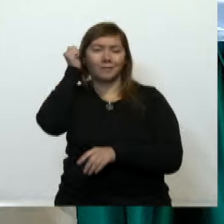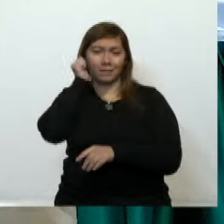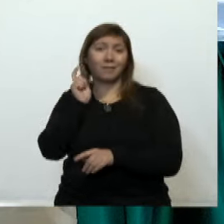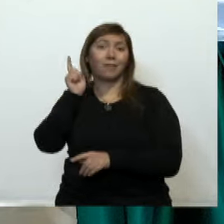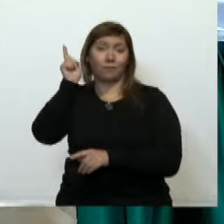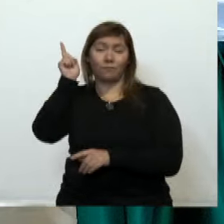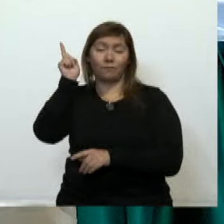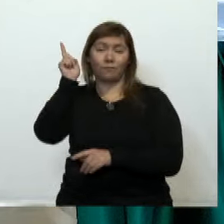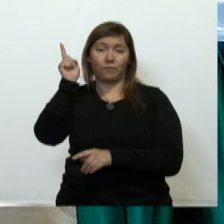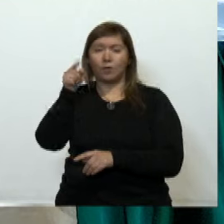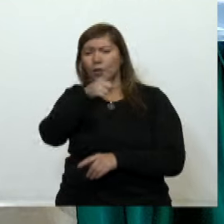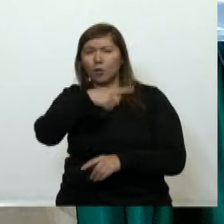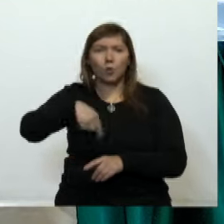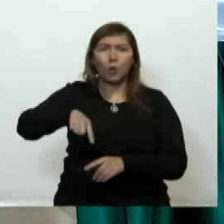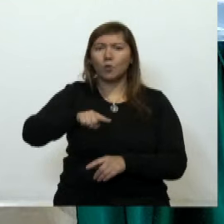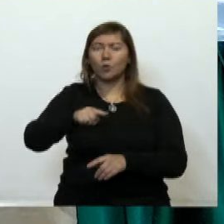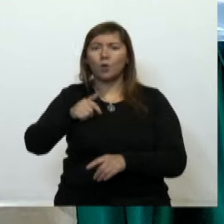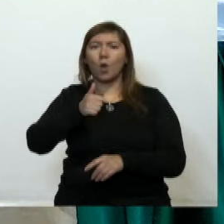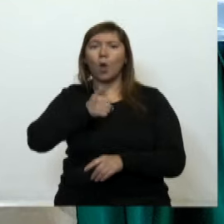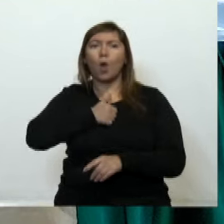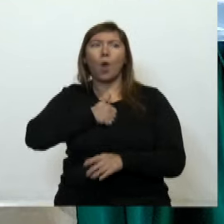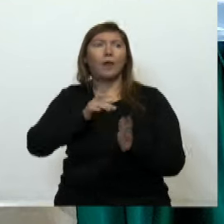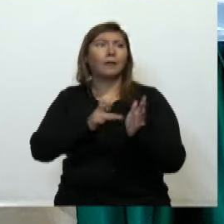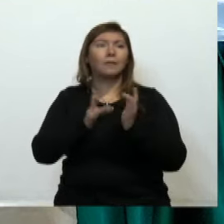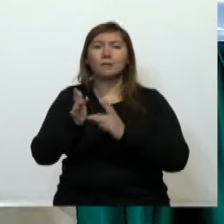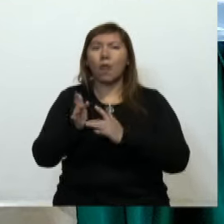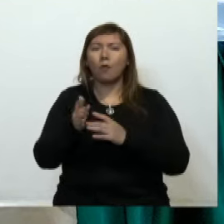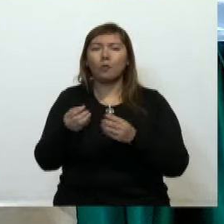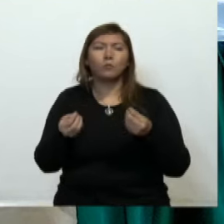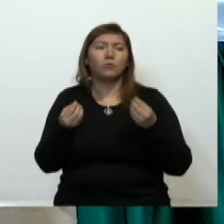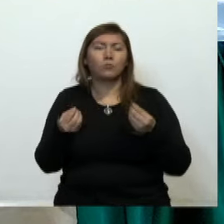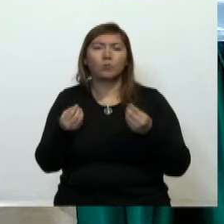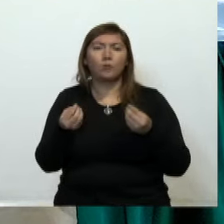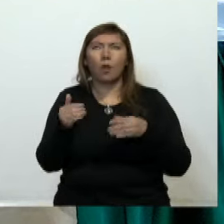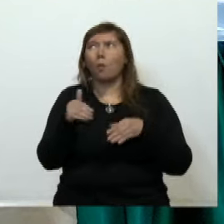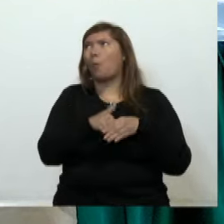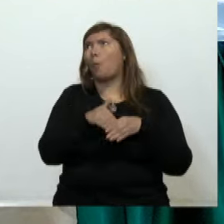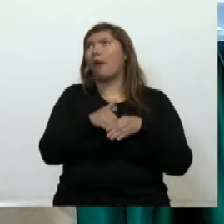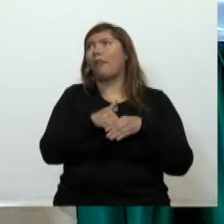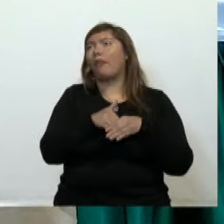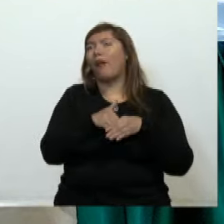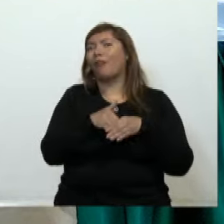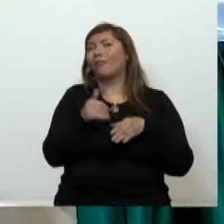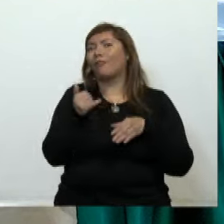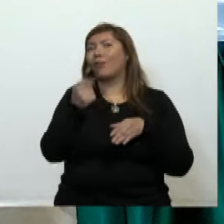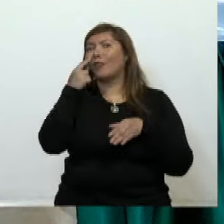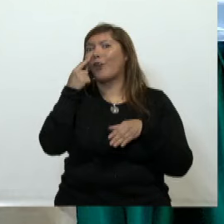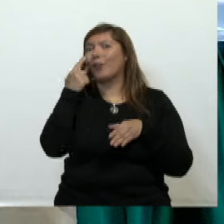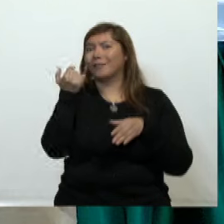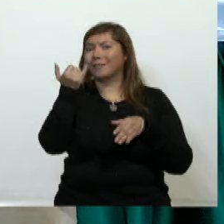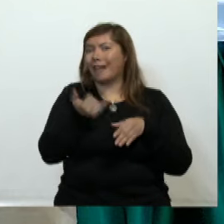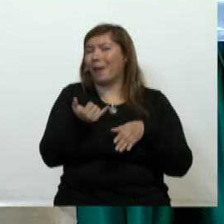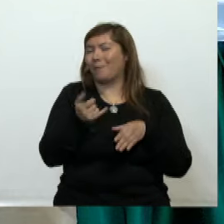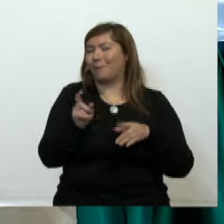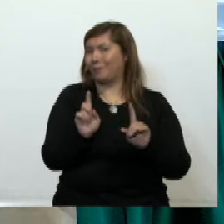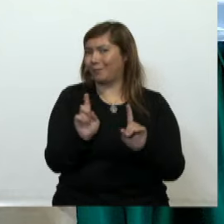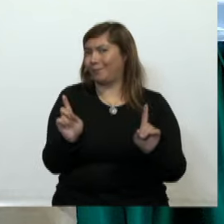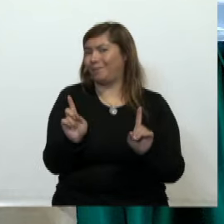nuestra misión como cristianos no puede ser guardarnos el hermoso tesoro que tenemos, que